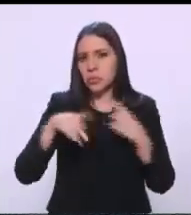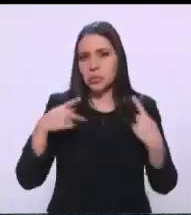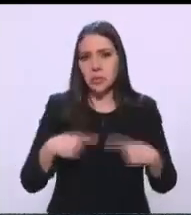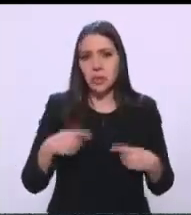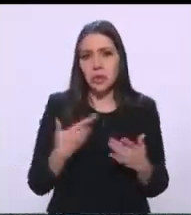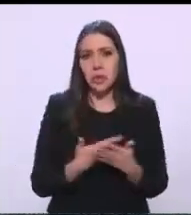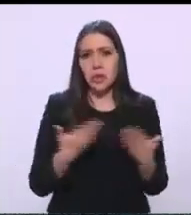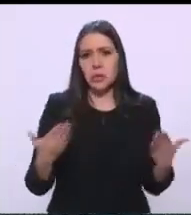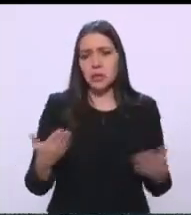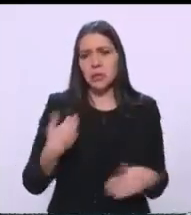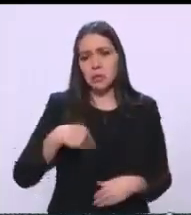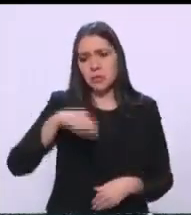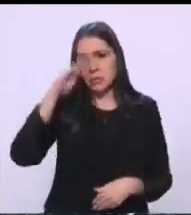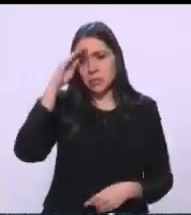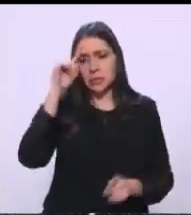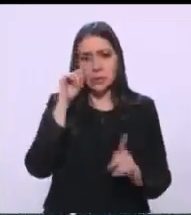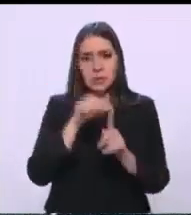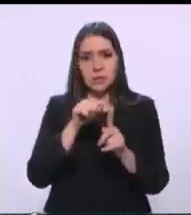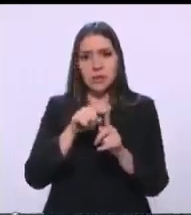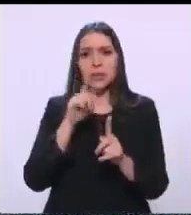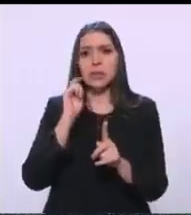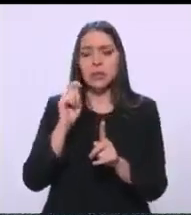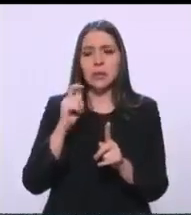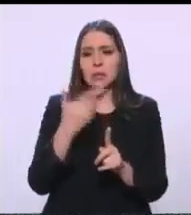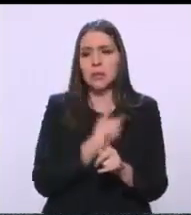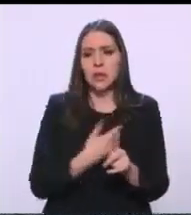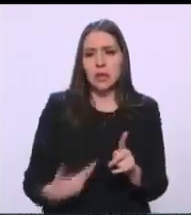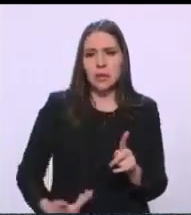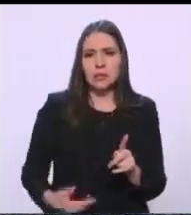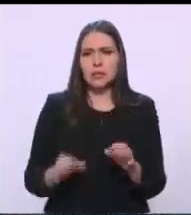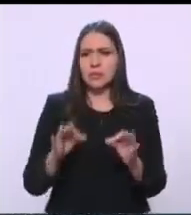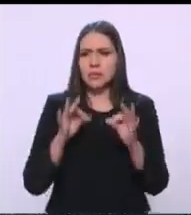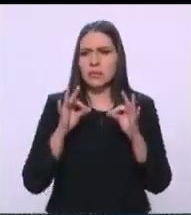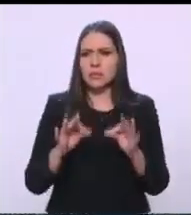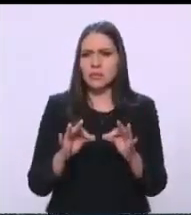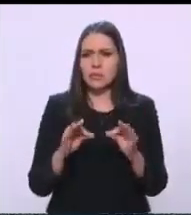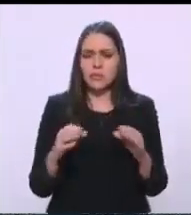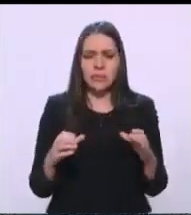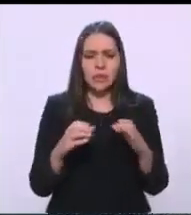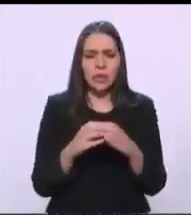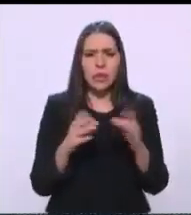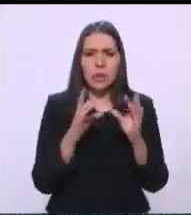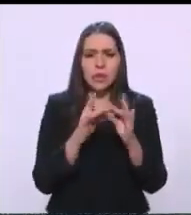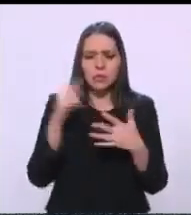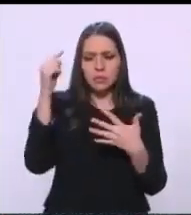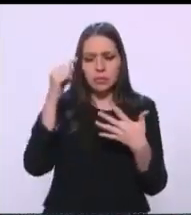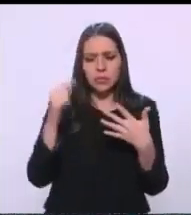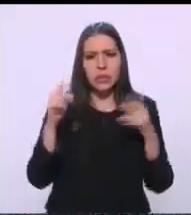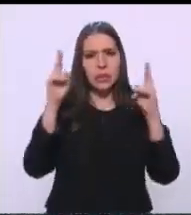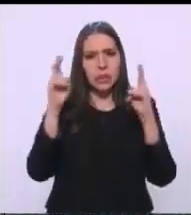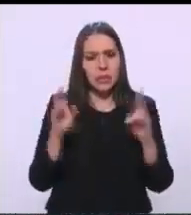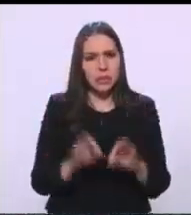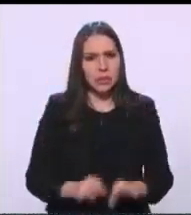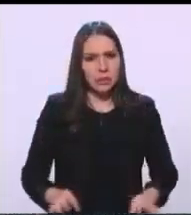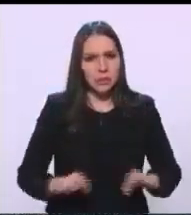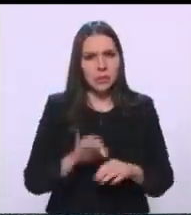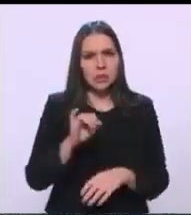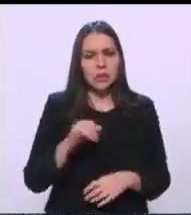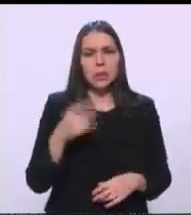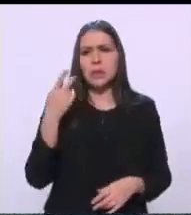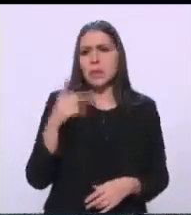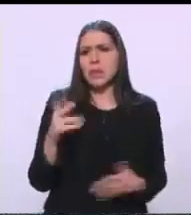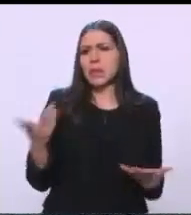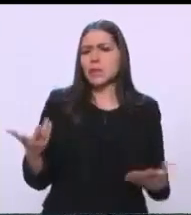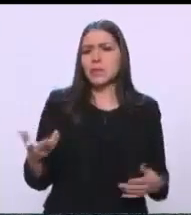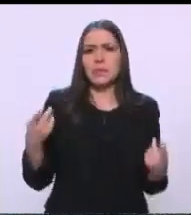más, en donde englobó, en donde pudo decir por área ciertas cifras importantes, pero la sociedad está muy consciente